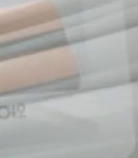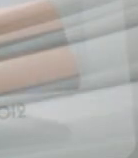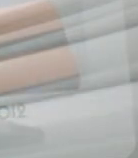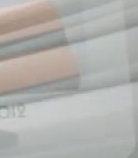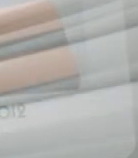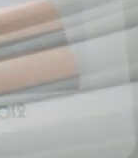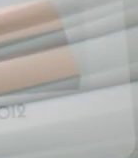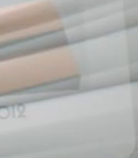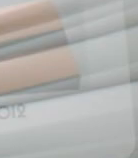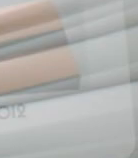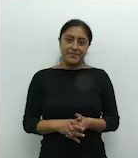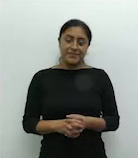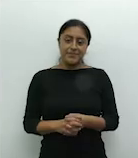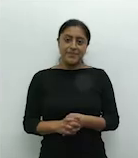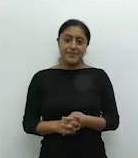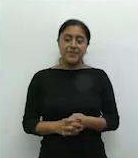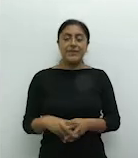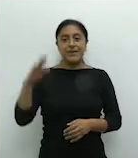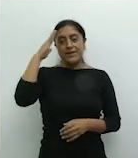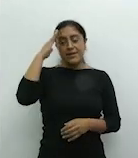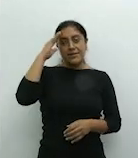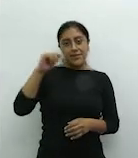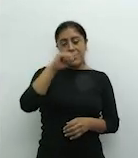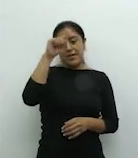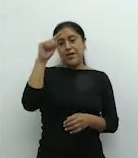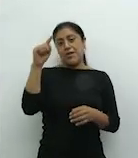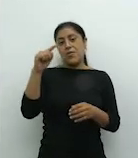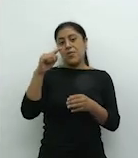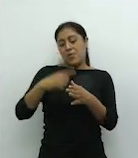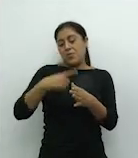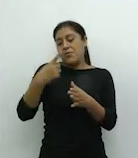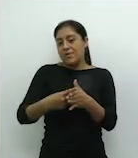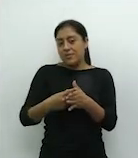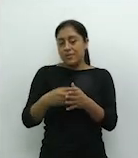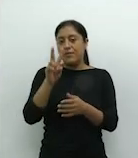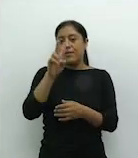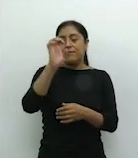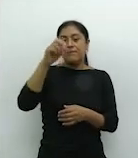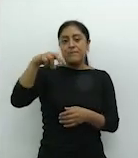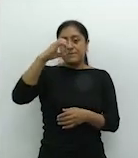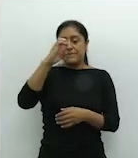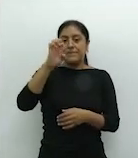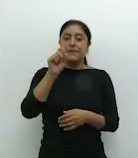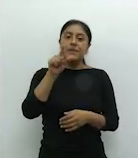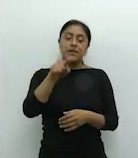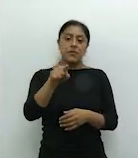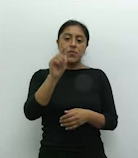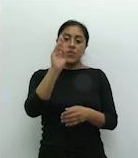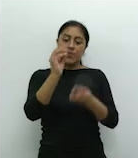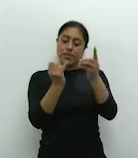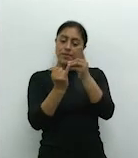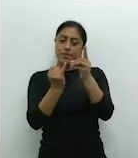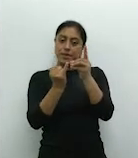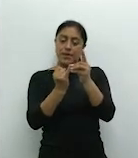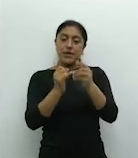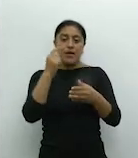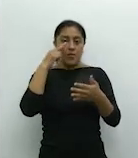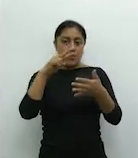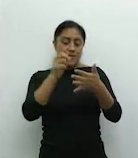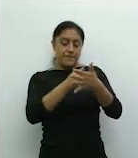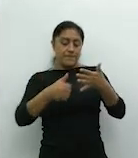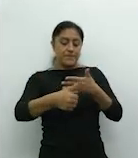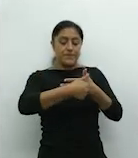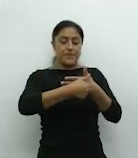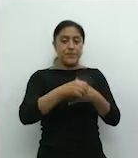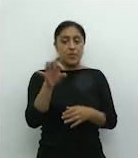59.433 matrimonios. ¿Sabe cuándo vence su DPI? Lo puede verificar en la parte de atrás de su documento. Y si